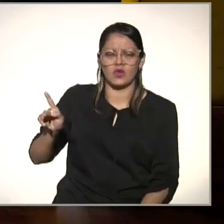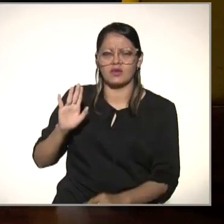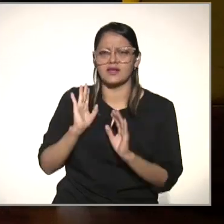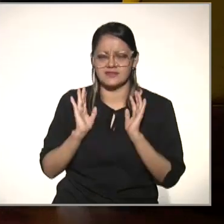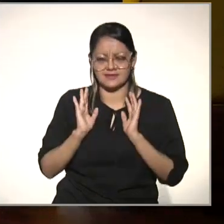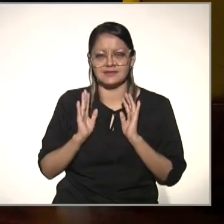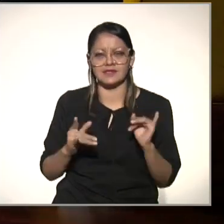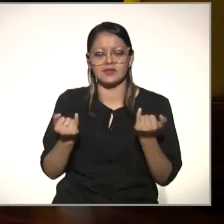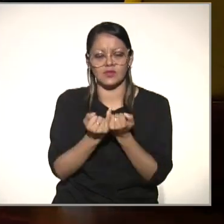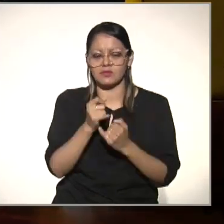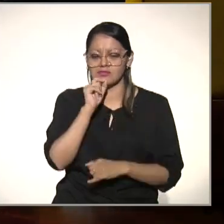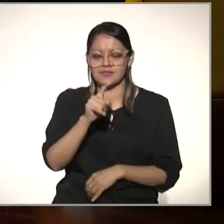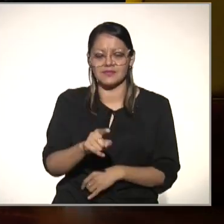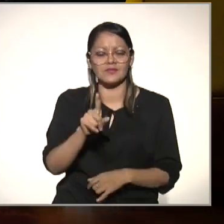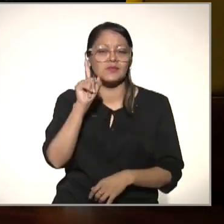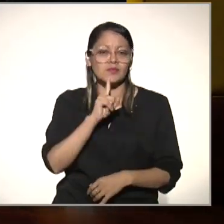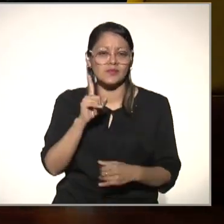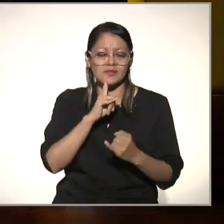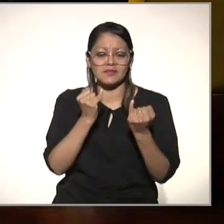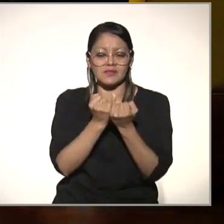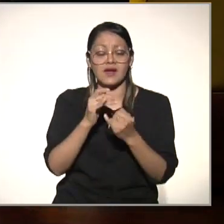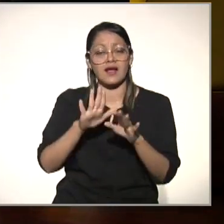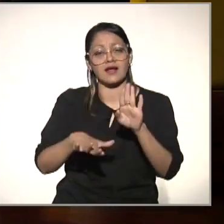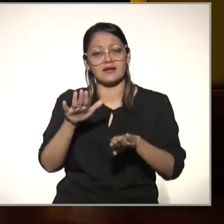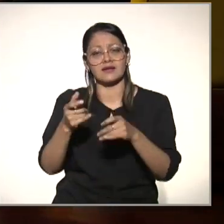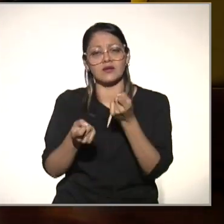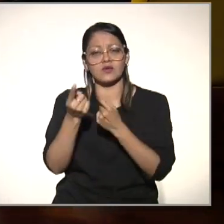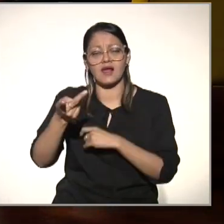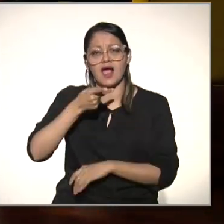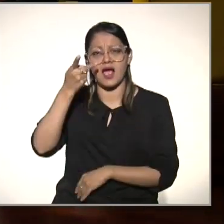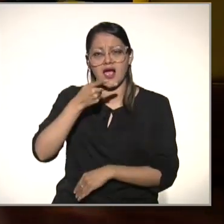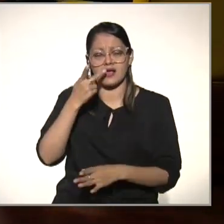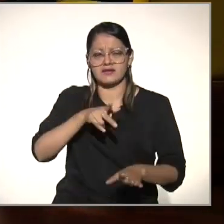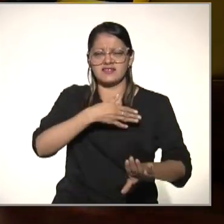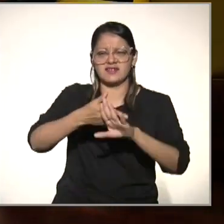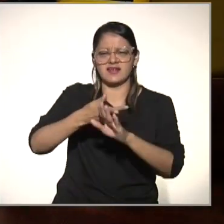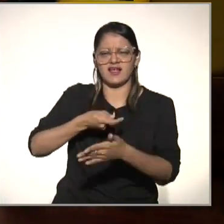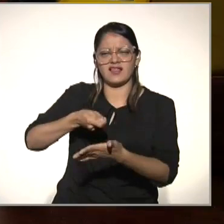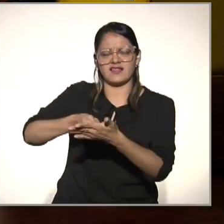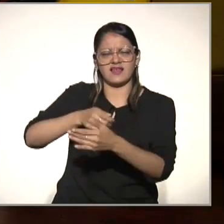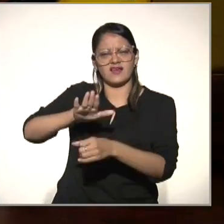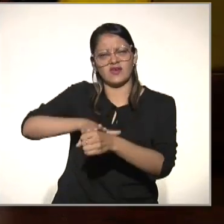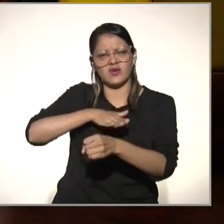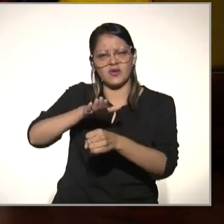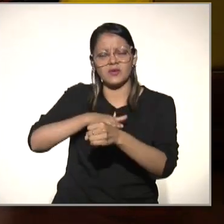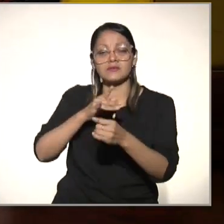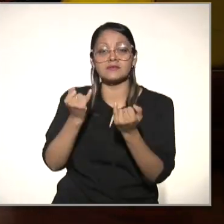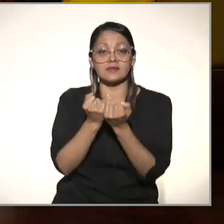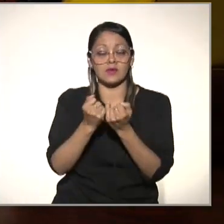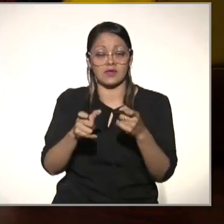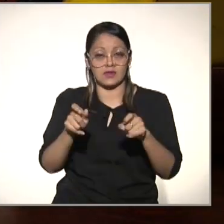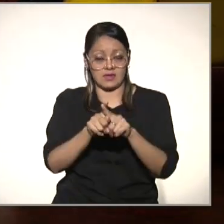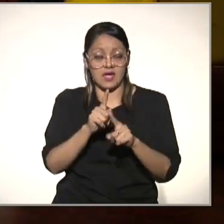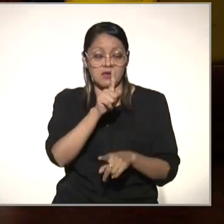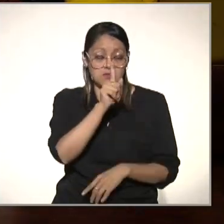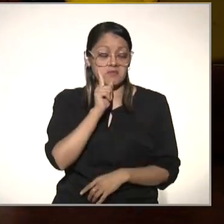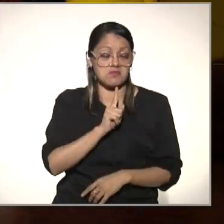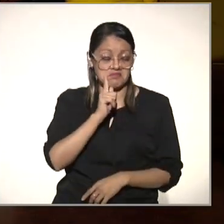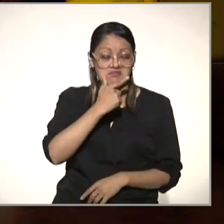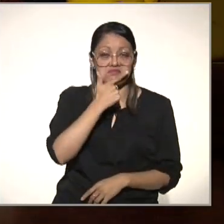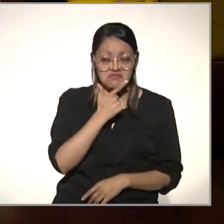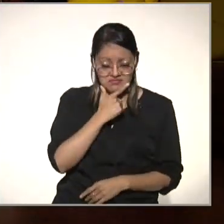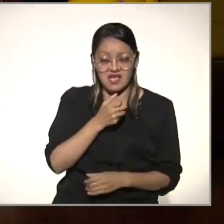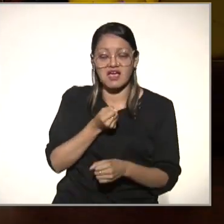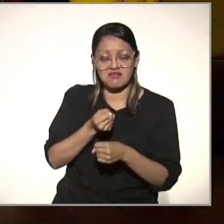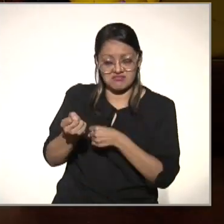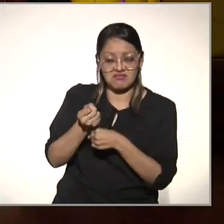Y esto va también para las propias mujeres que hablan de esta violencia y del acoso. ¿Puede haber lesbianas que acosen? Probablemente. ¿Puede haber varones trans